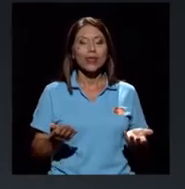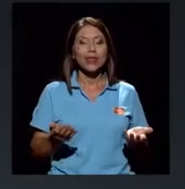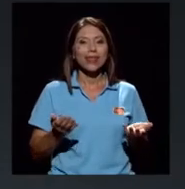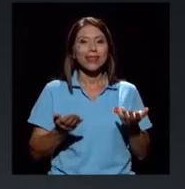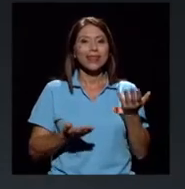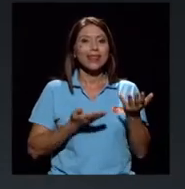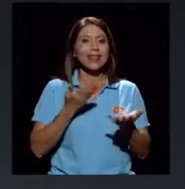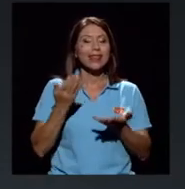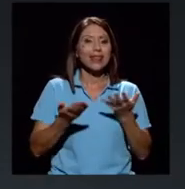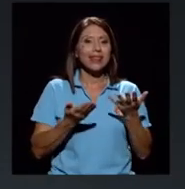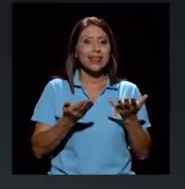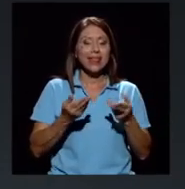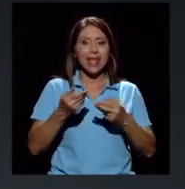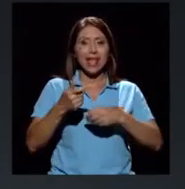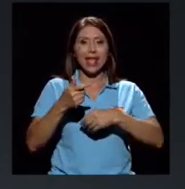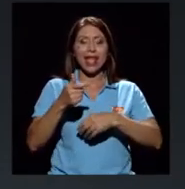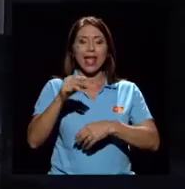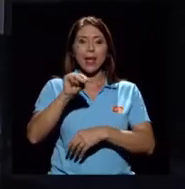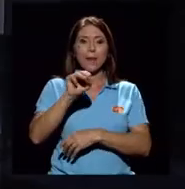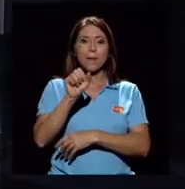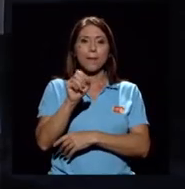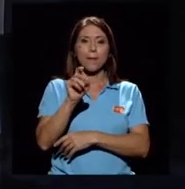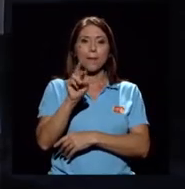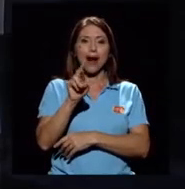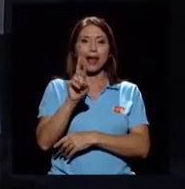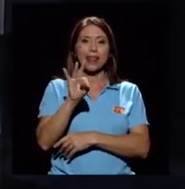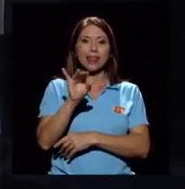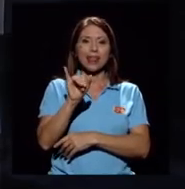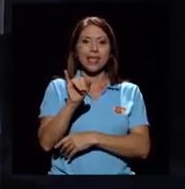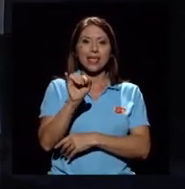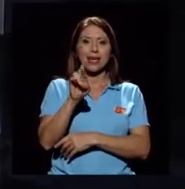el mar tirreno qué